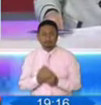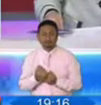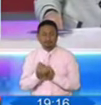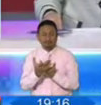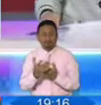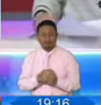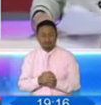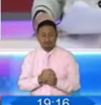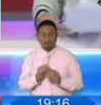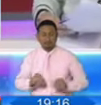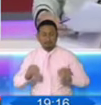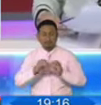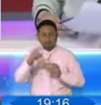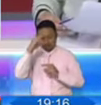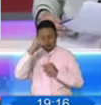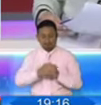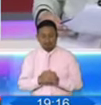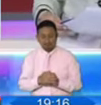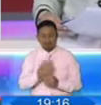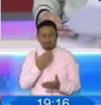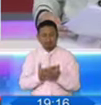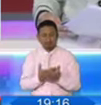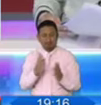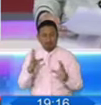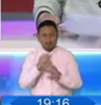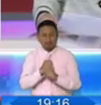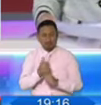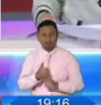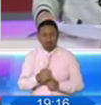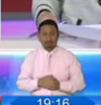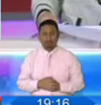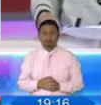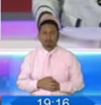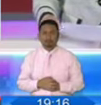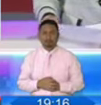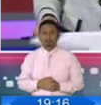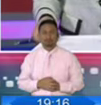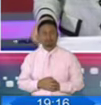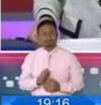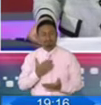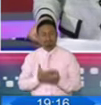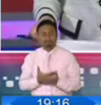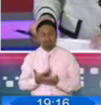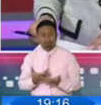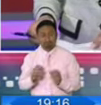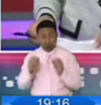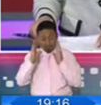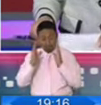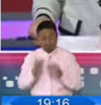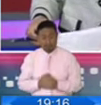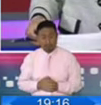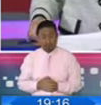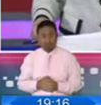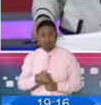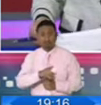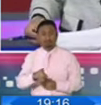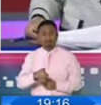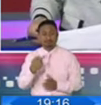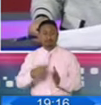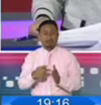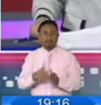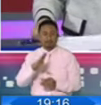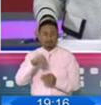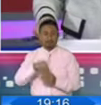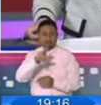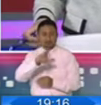información, con más noticias en estudios. Muchas gracias y una excelente noche. Gracias, Patricia. Estaremos atentos a lo que ocurre en el movimiento